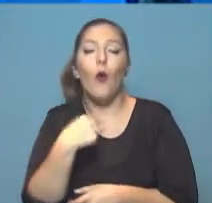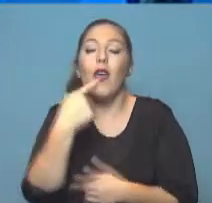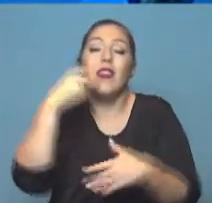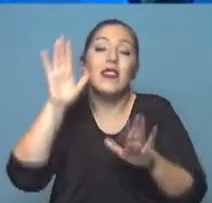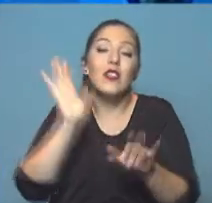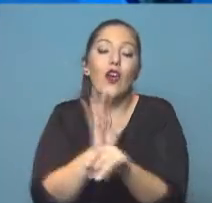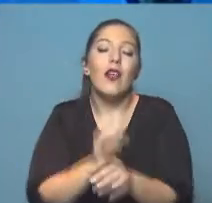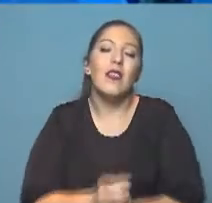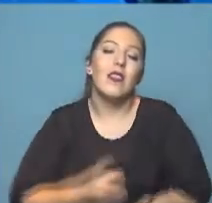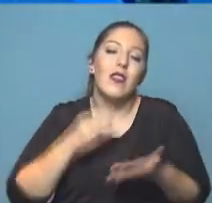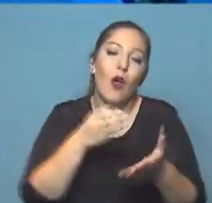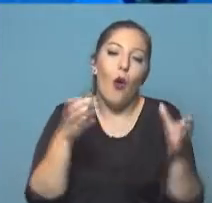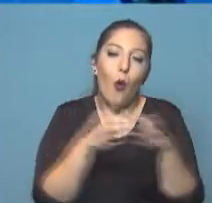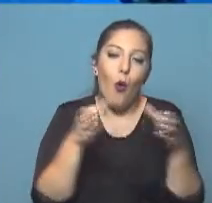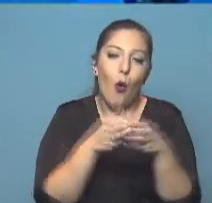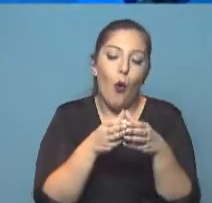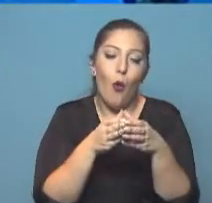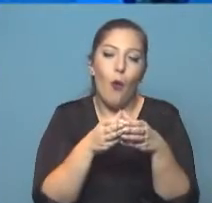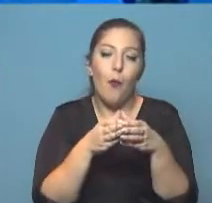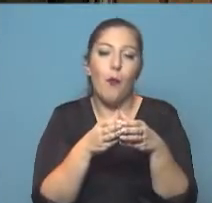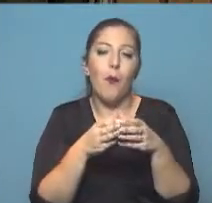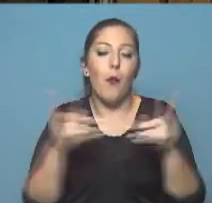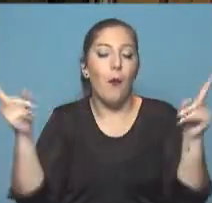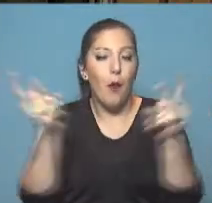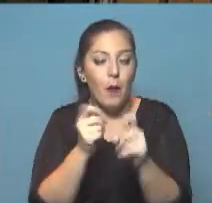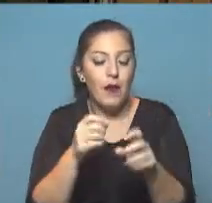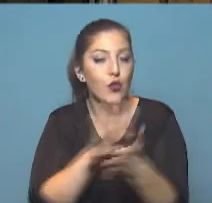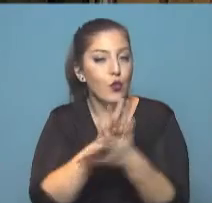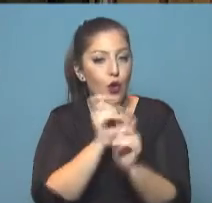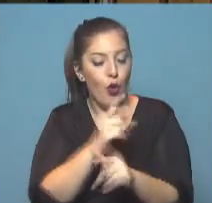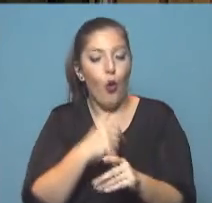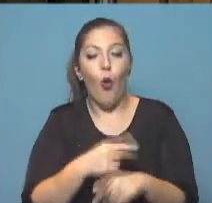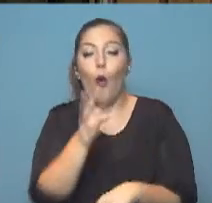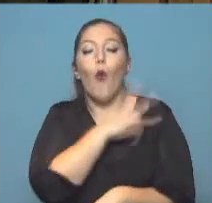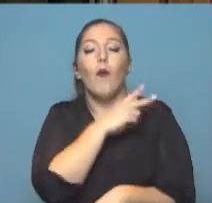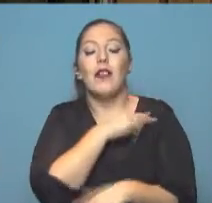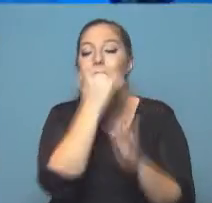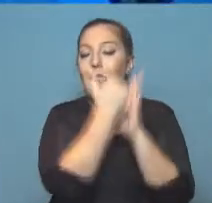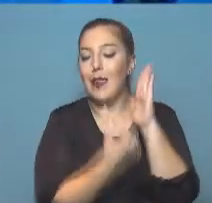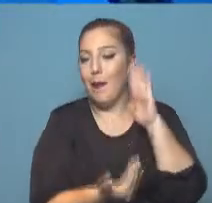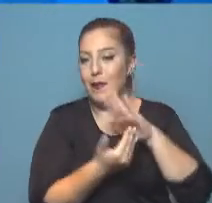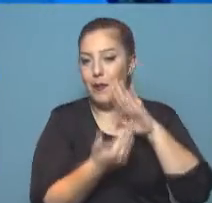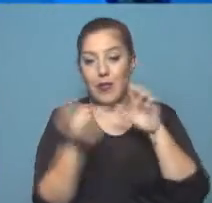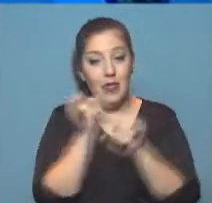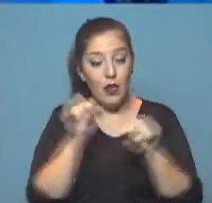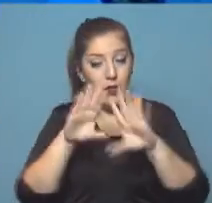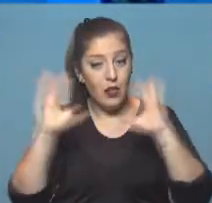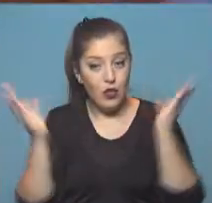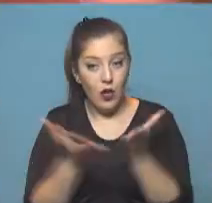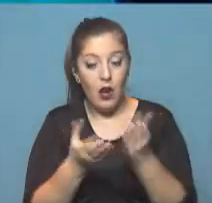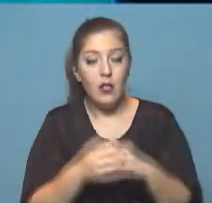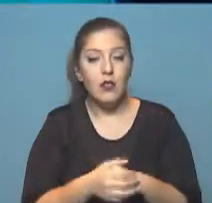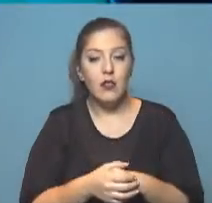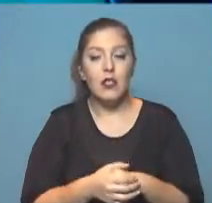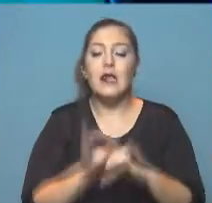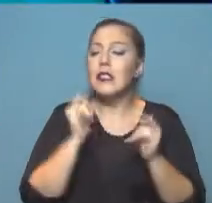que se lo entregan a un conflicto no resuelto, a un liderazgo que está en la lista principal de terroristas internacionales, lo fuesen